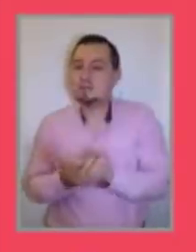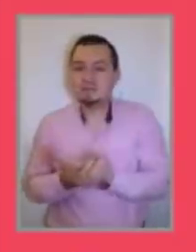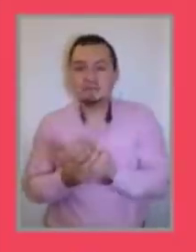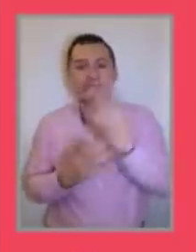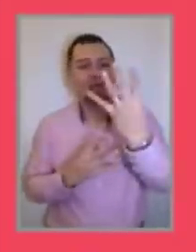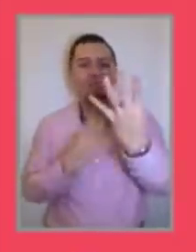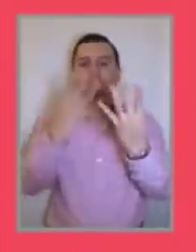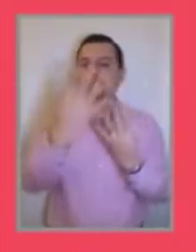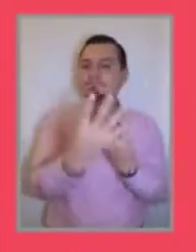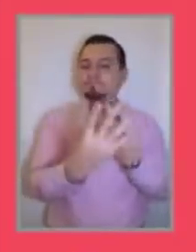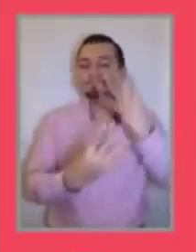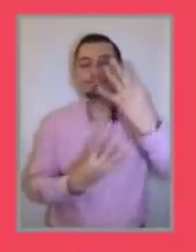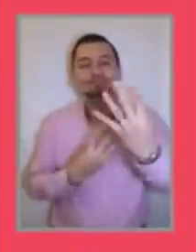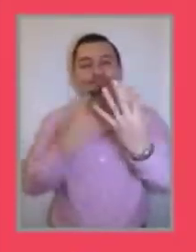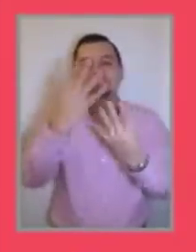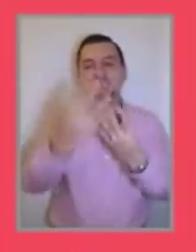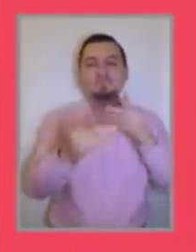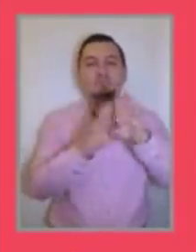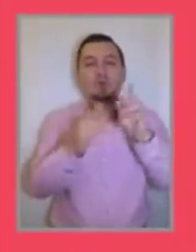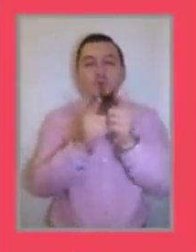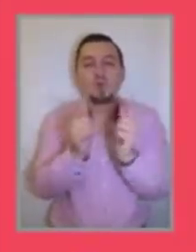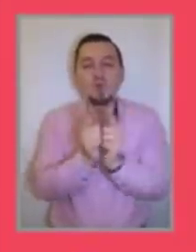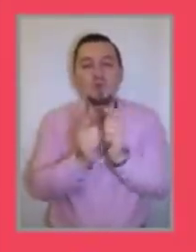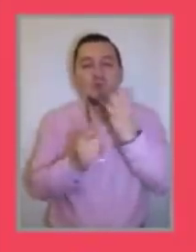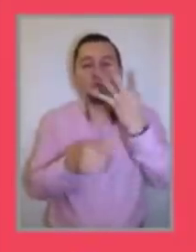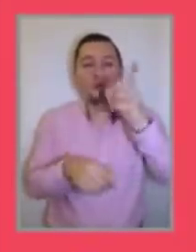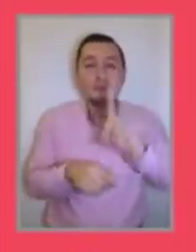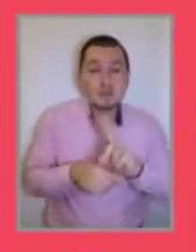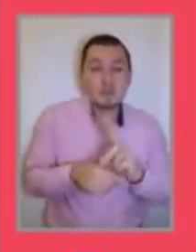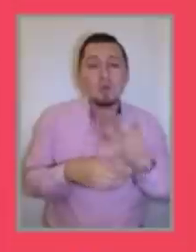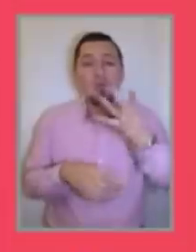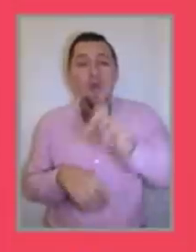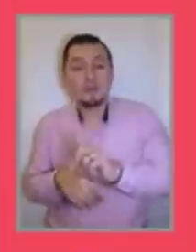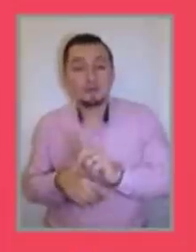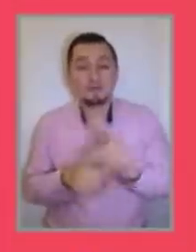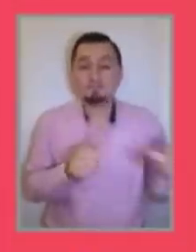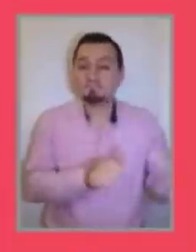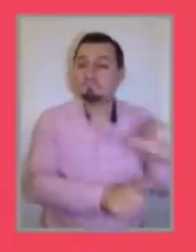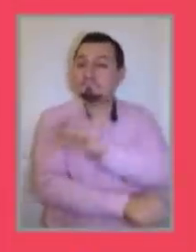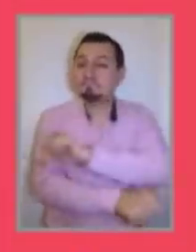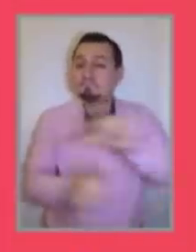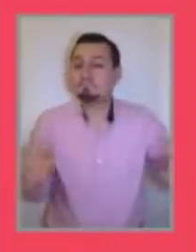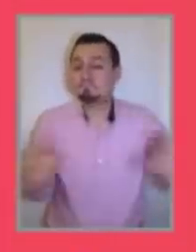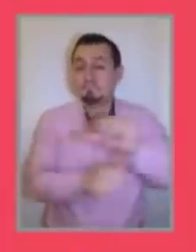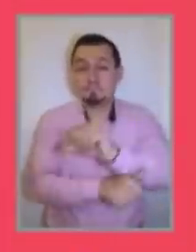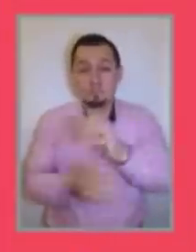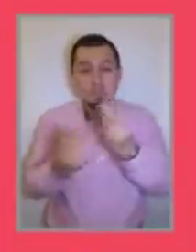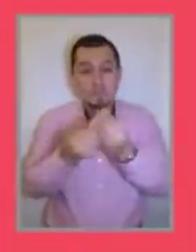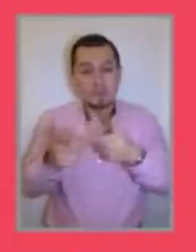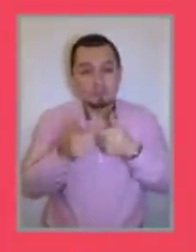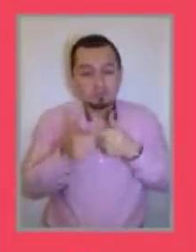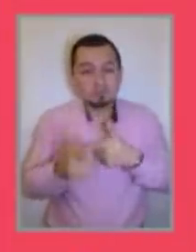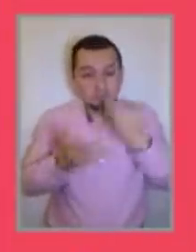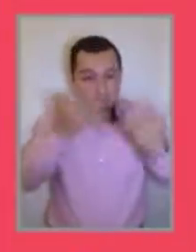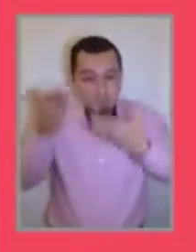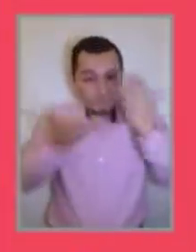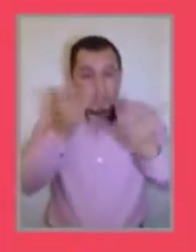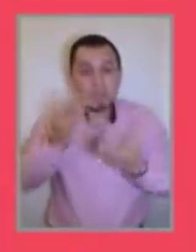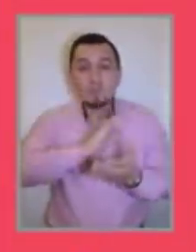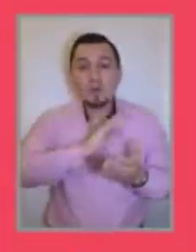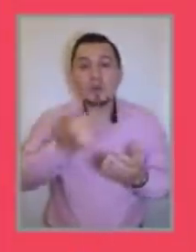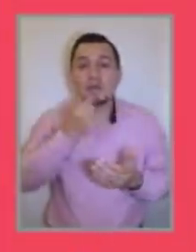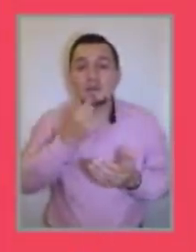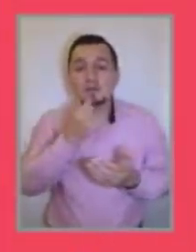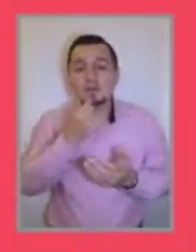semana, permite cortar cadenas de contagio. Es decir, si hubiera habido un caso en esa aula, va a permitir que el niño o la niña